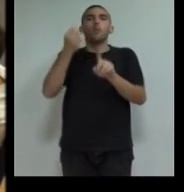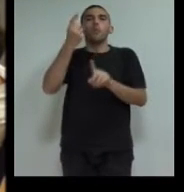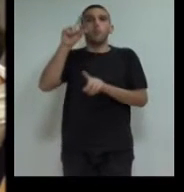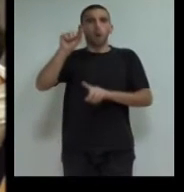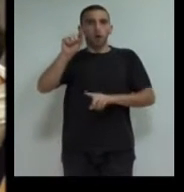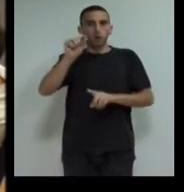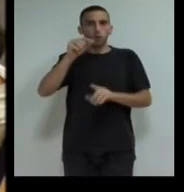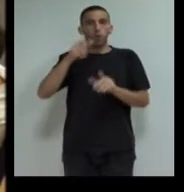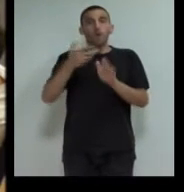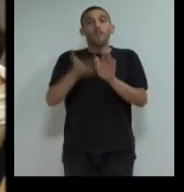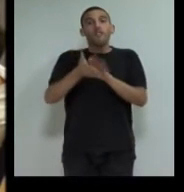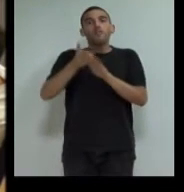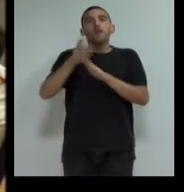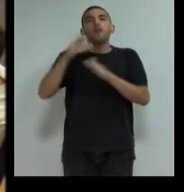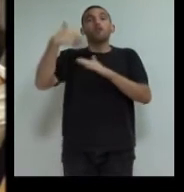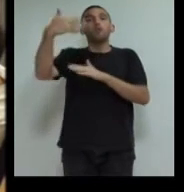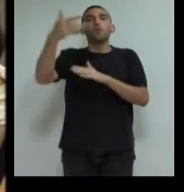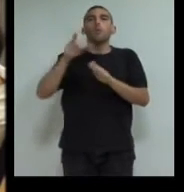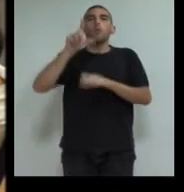lo tanto sean mucho más